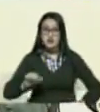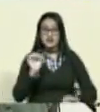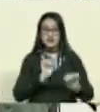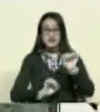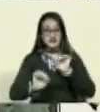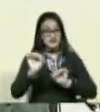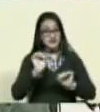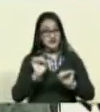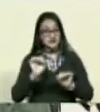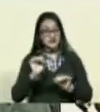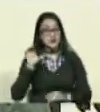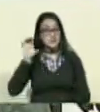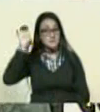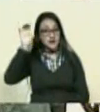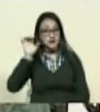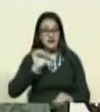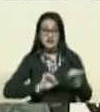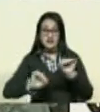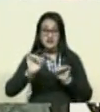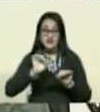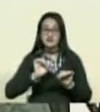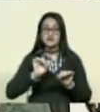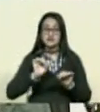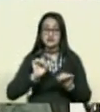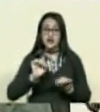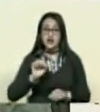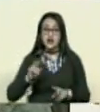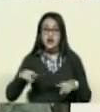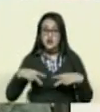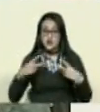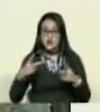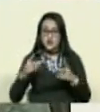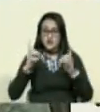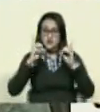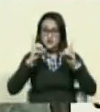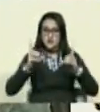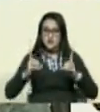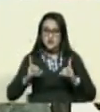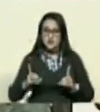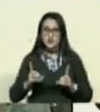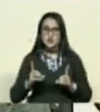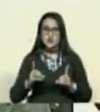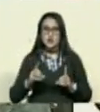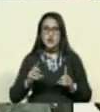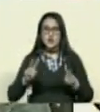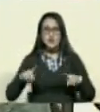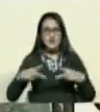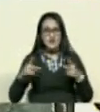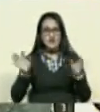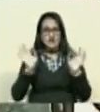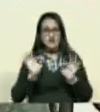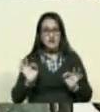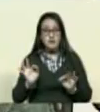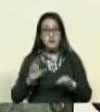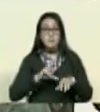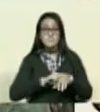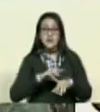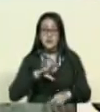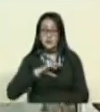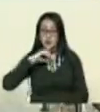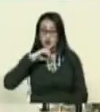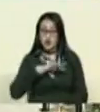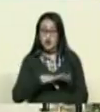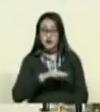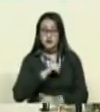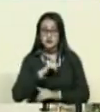defensa de la patria, en defensa de la nación. Una nueva moral, una nueva doctrina, una nueva forma son los médicos de la nueva época histórica